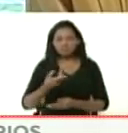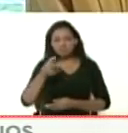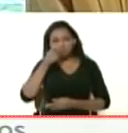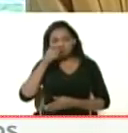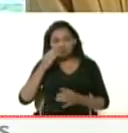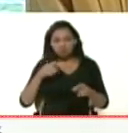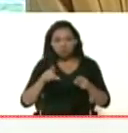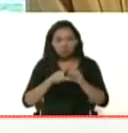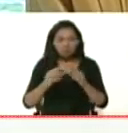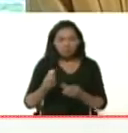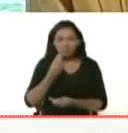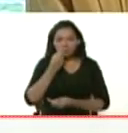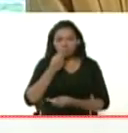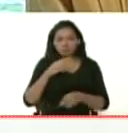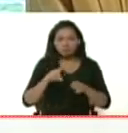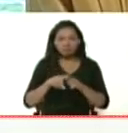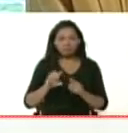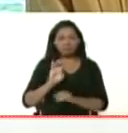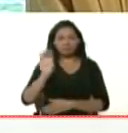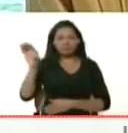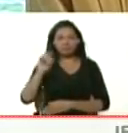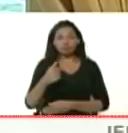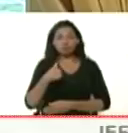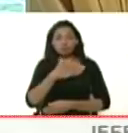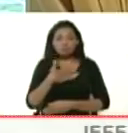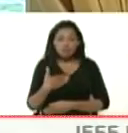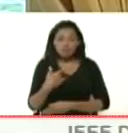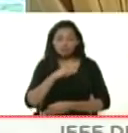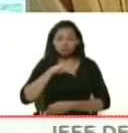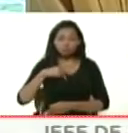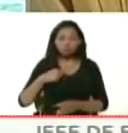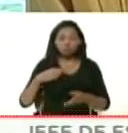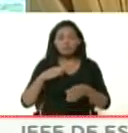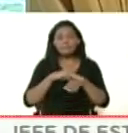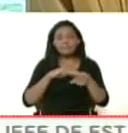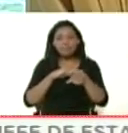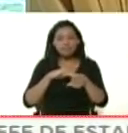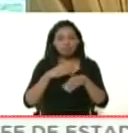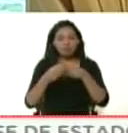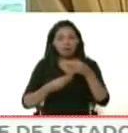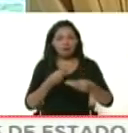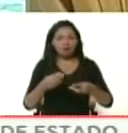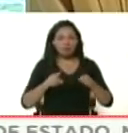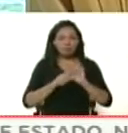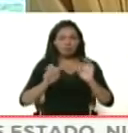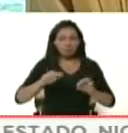seguridad alimentaria del país. Yo quisiera que nuestro ministro nos hiciera